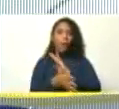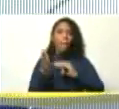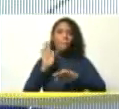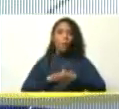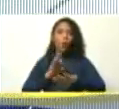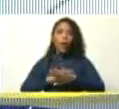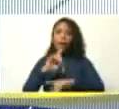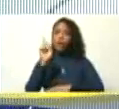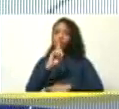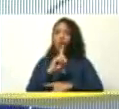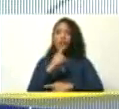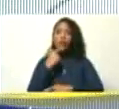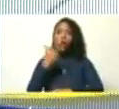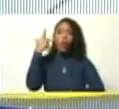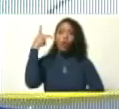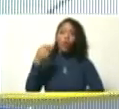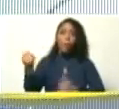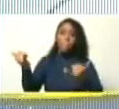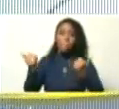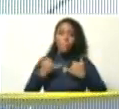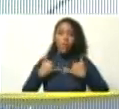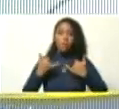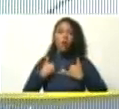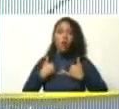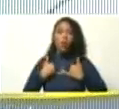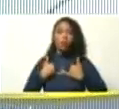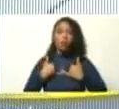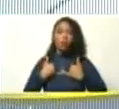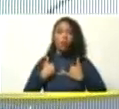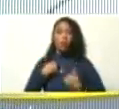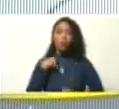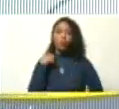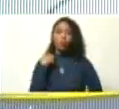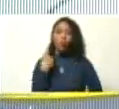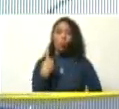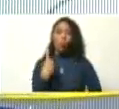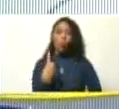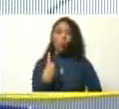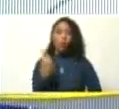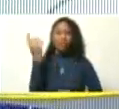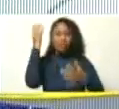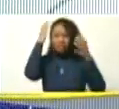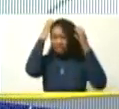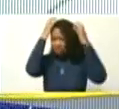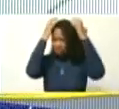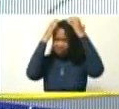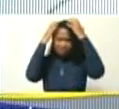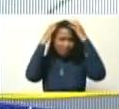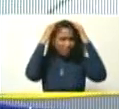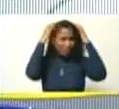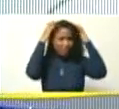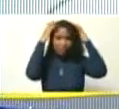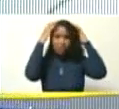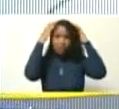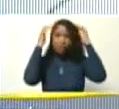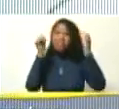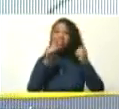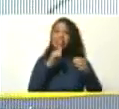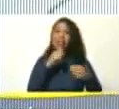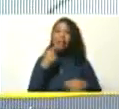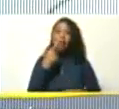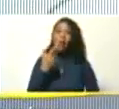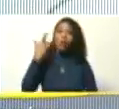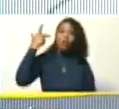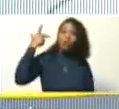no renegaron de sí mismos en la desolación de sus tormentas. Por quienes se negaron